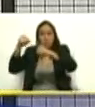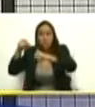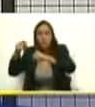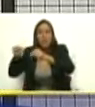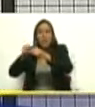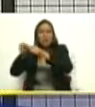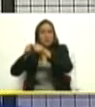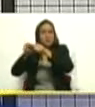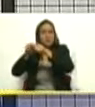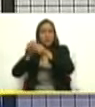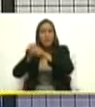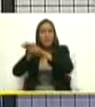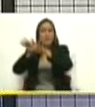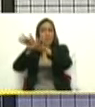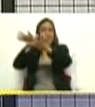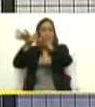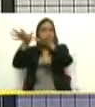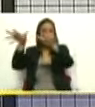25